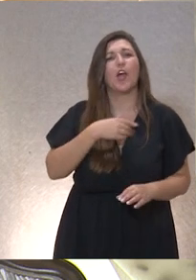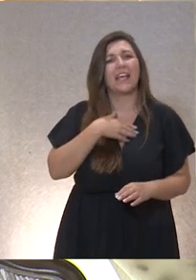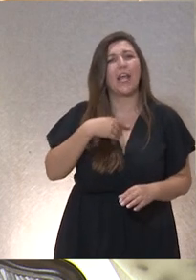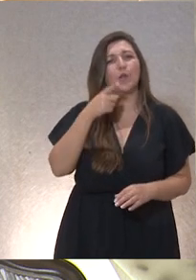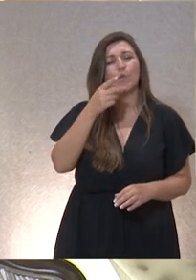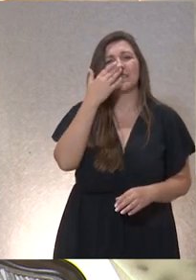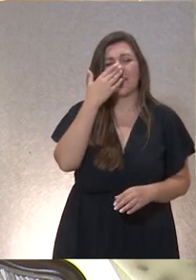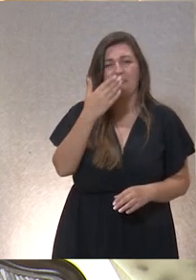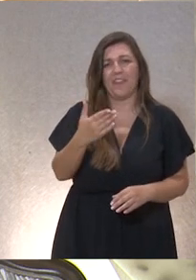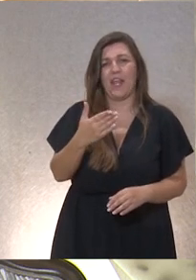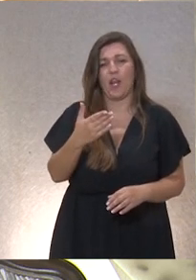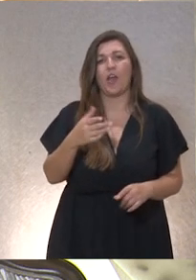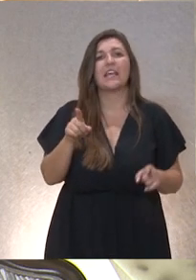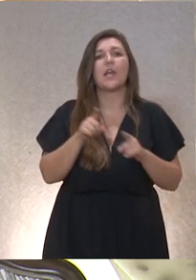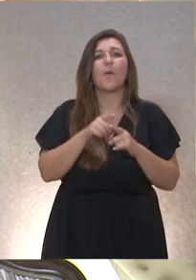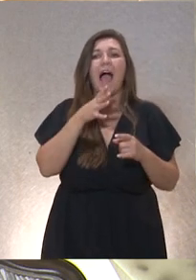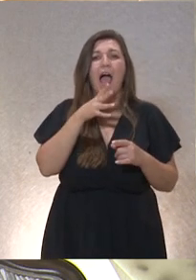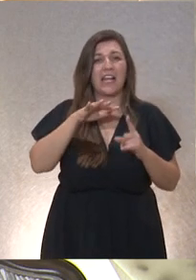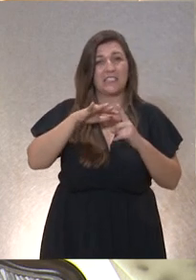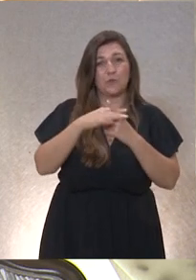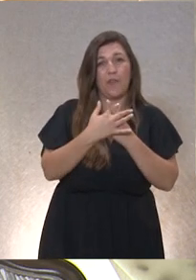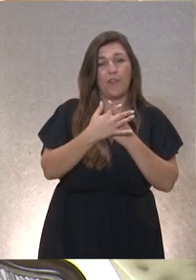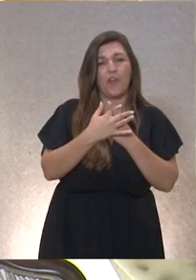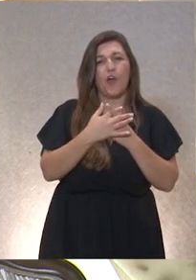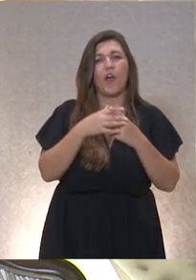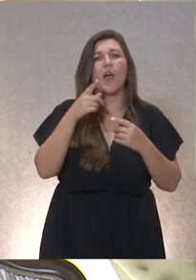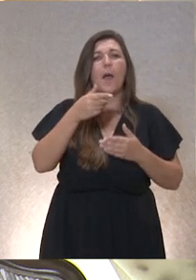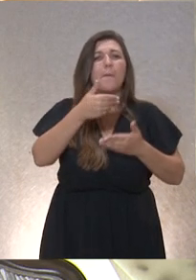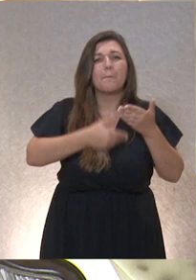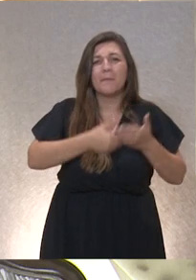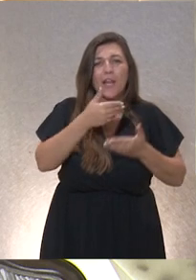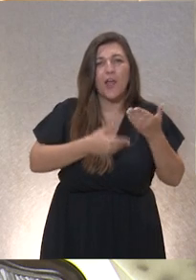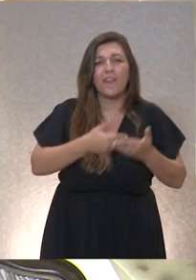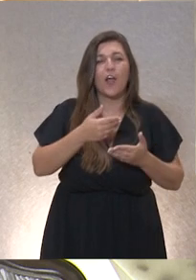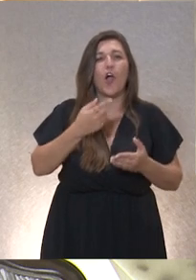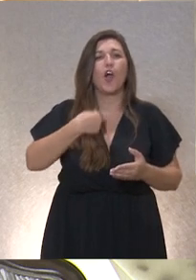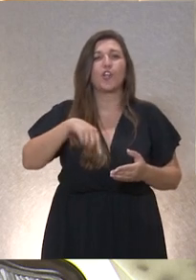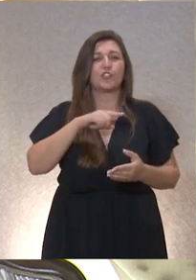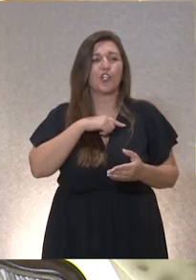sincero tal y como están las cosas de qué periódico nos podríamos